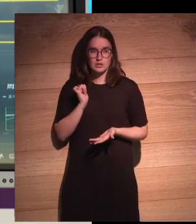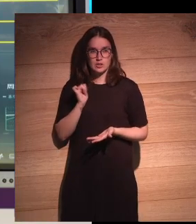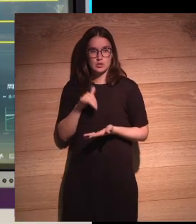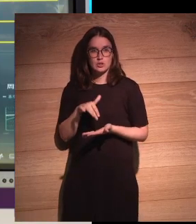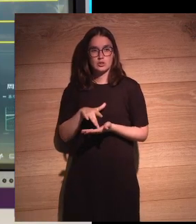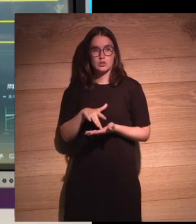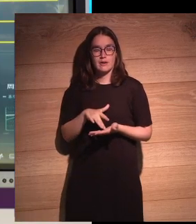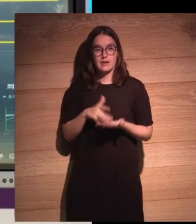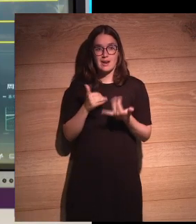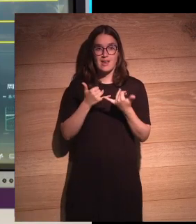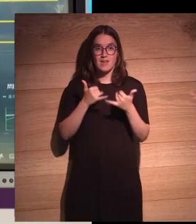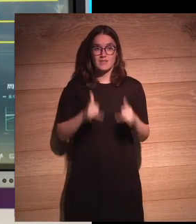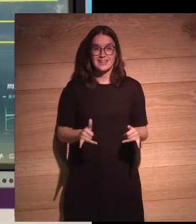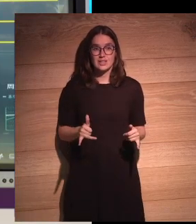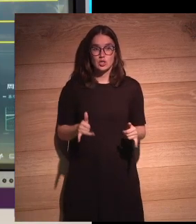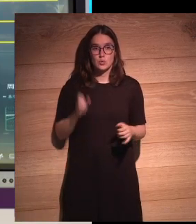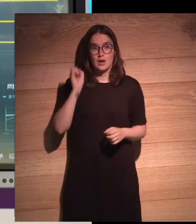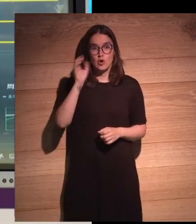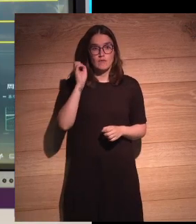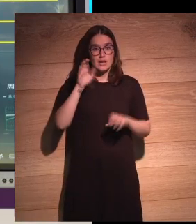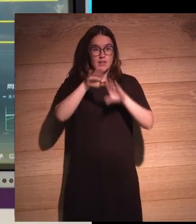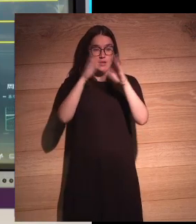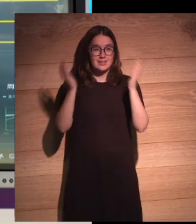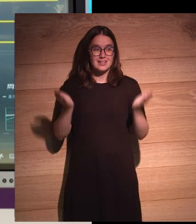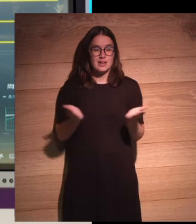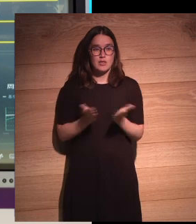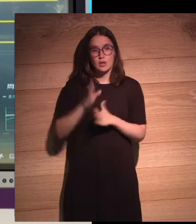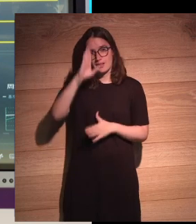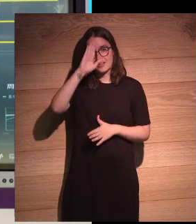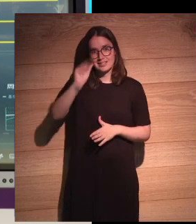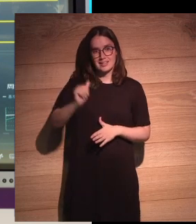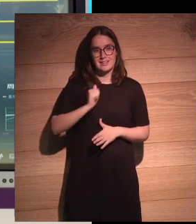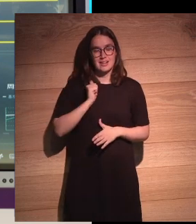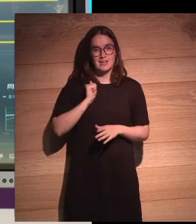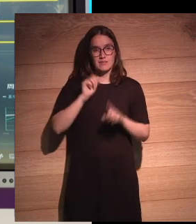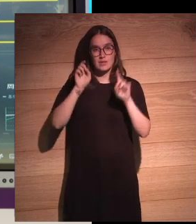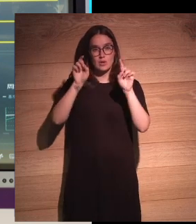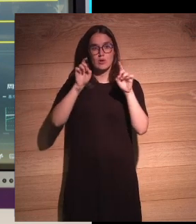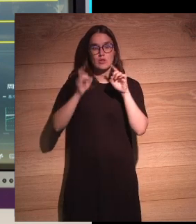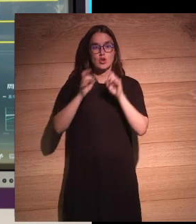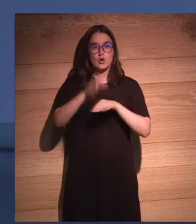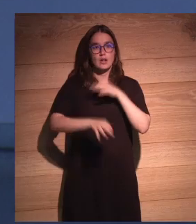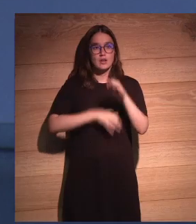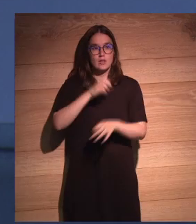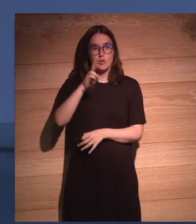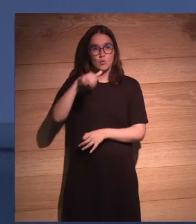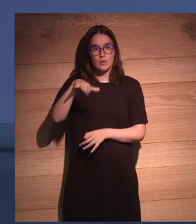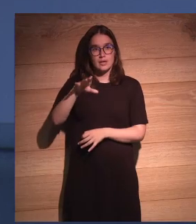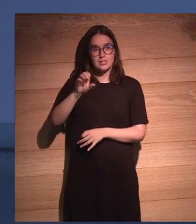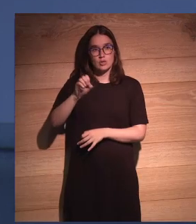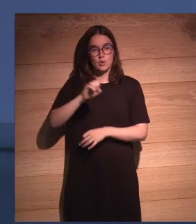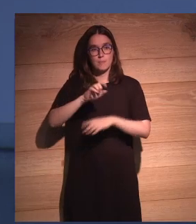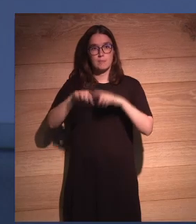estar en el evento, en la conferencia internacional de inteligencia artificial en educación que organizó la UNESCO y el gobierno de